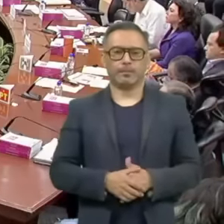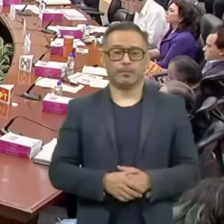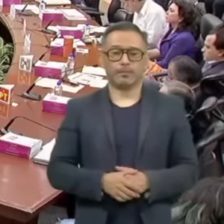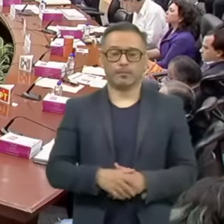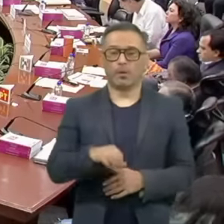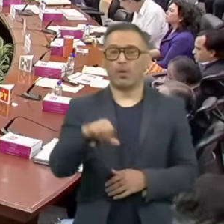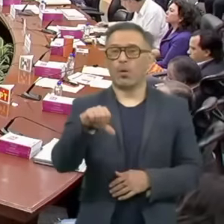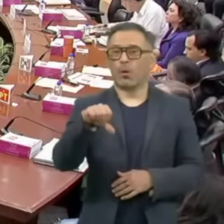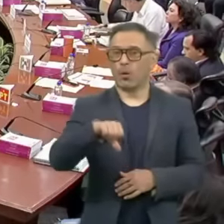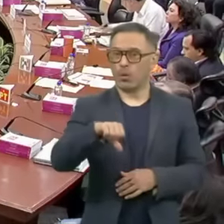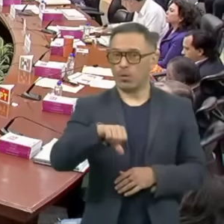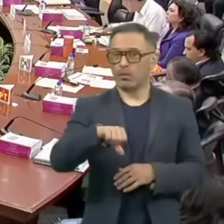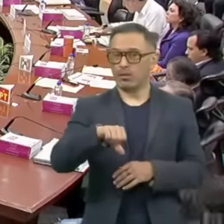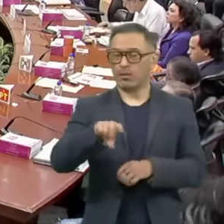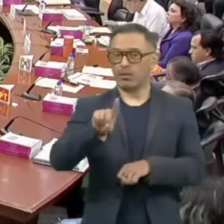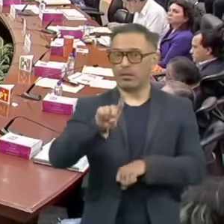día